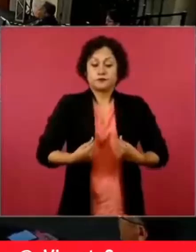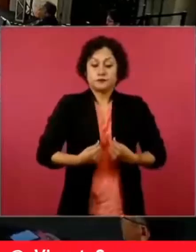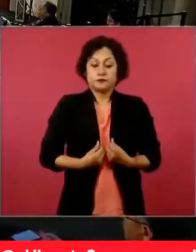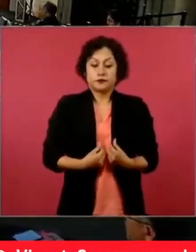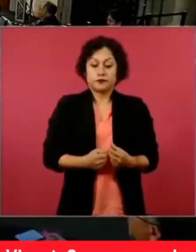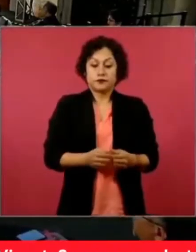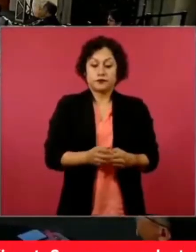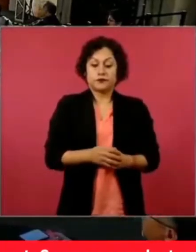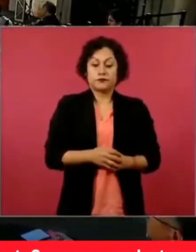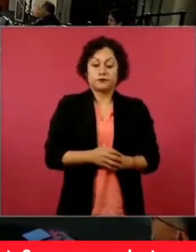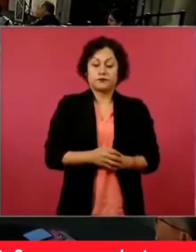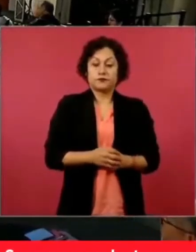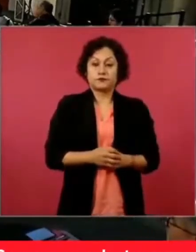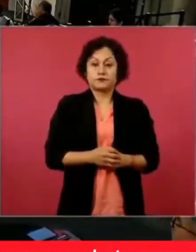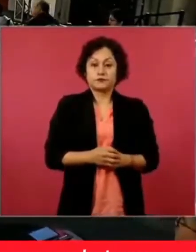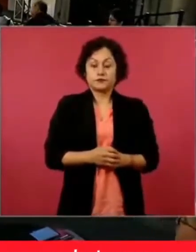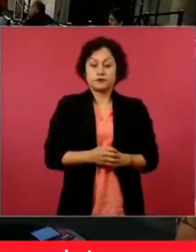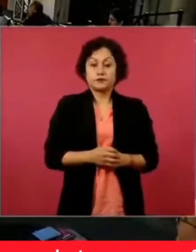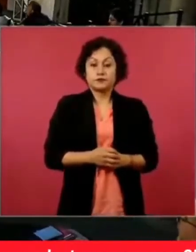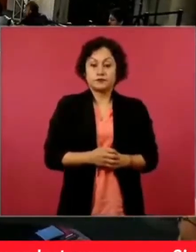Para también